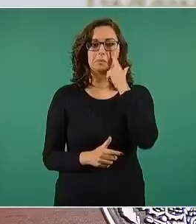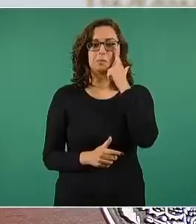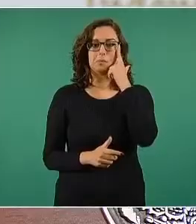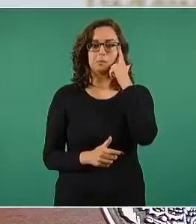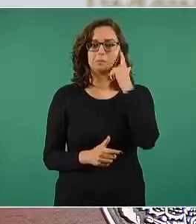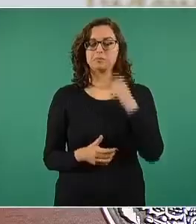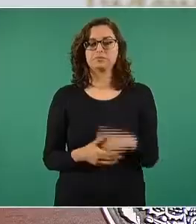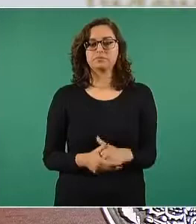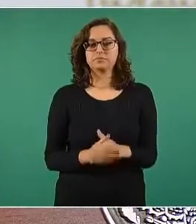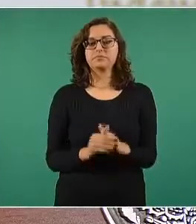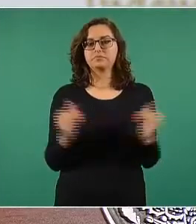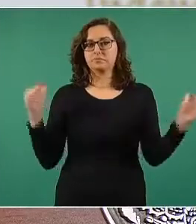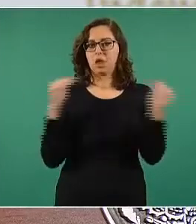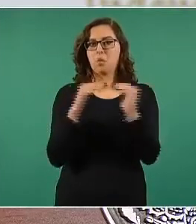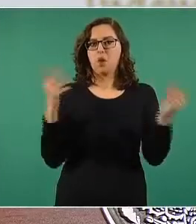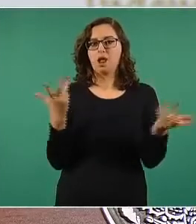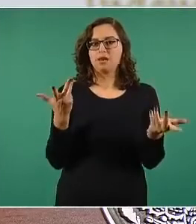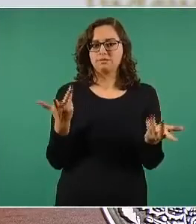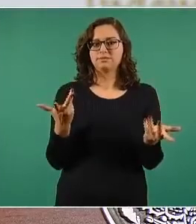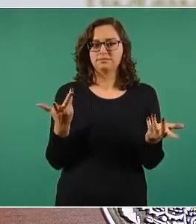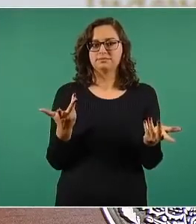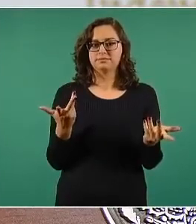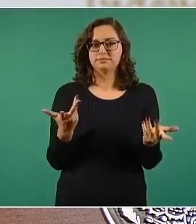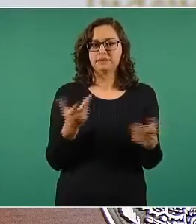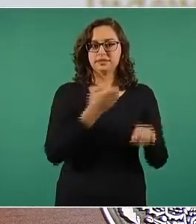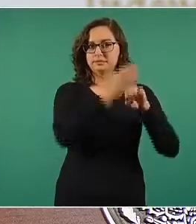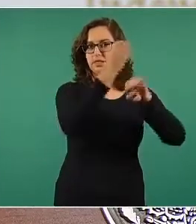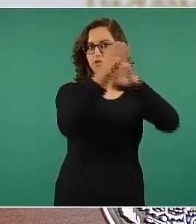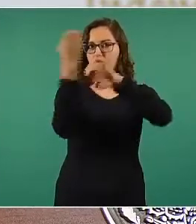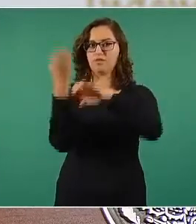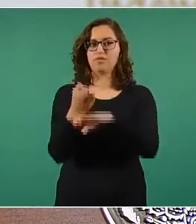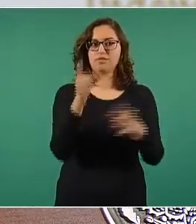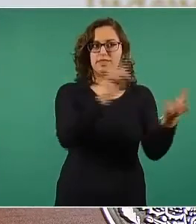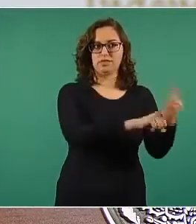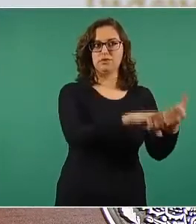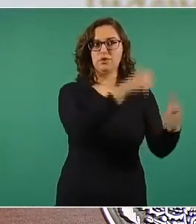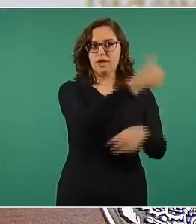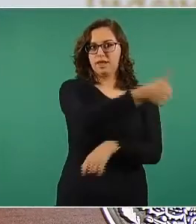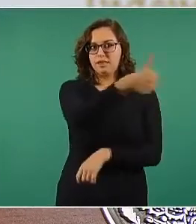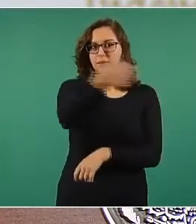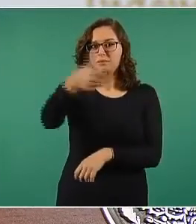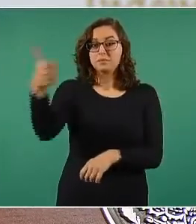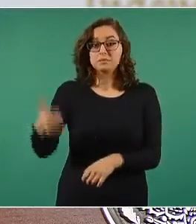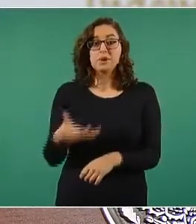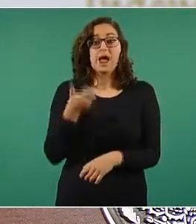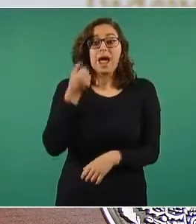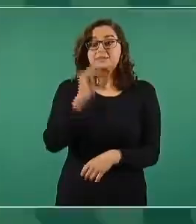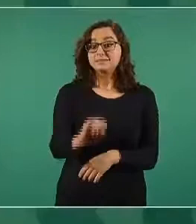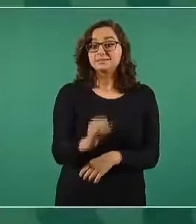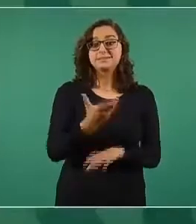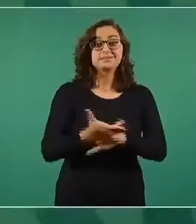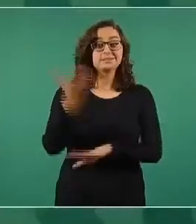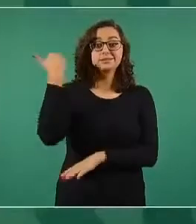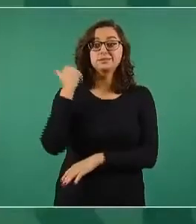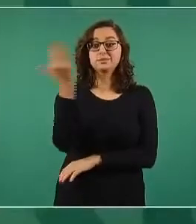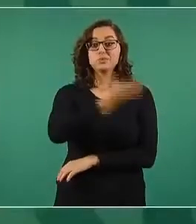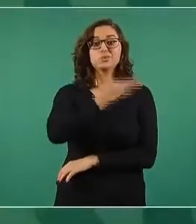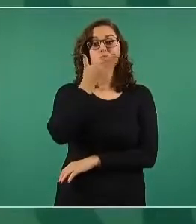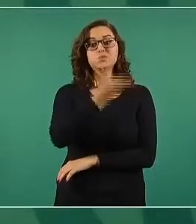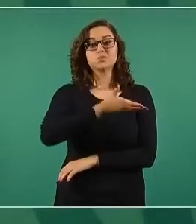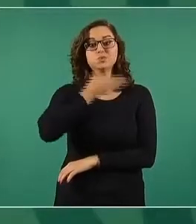Poder Judicial en cada entidad federativa. Así era.